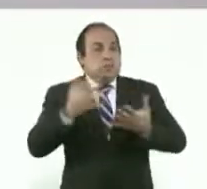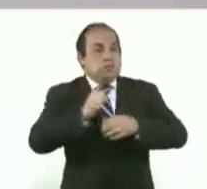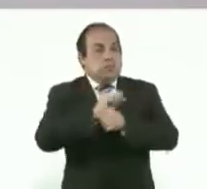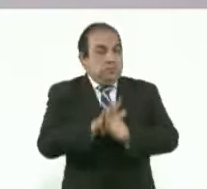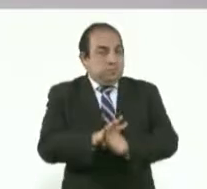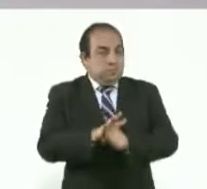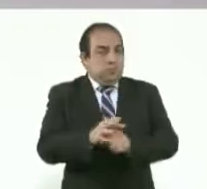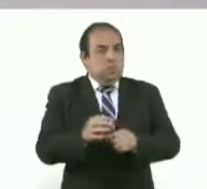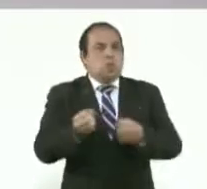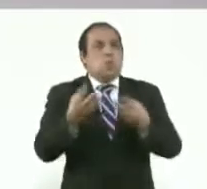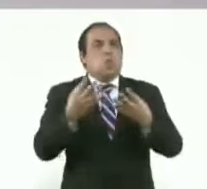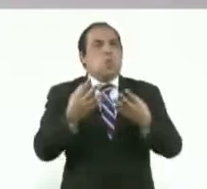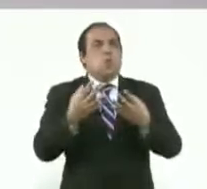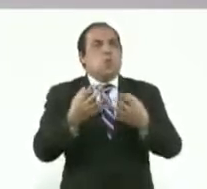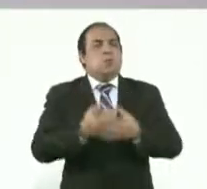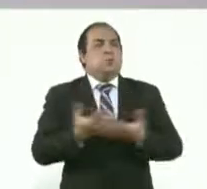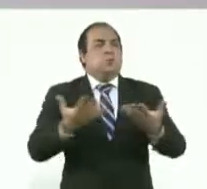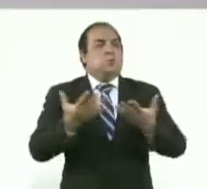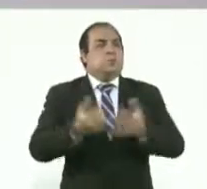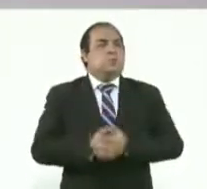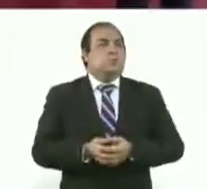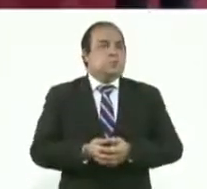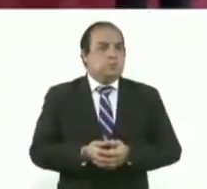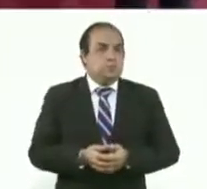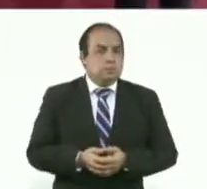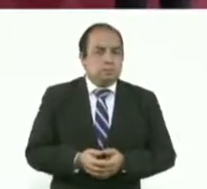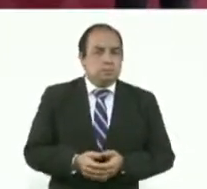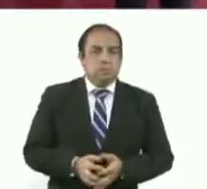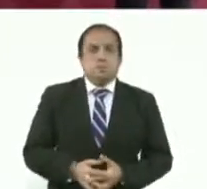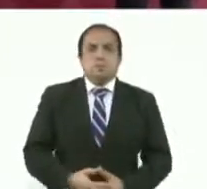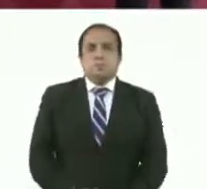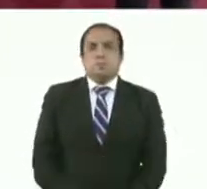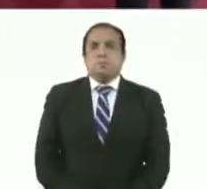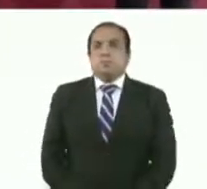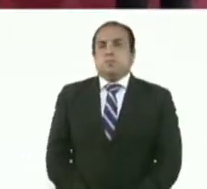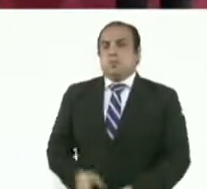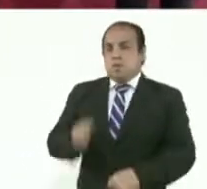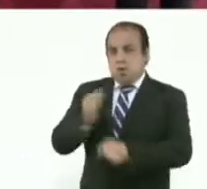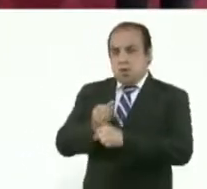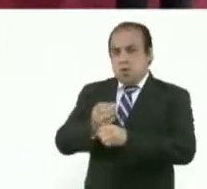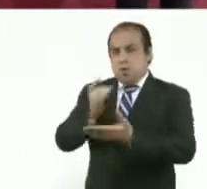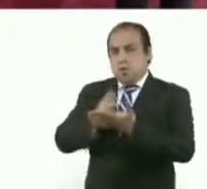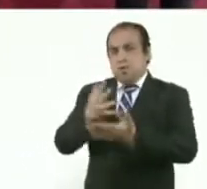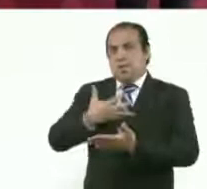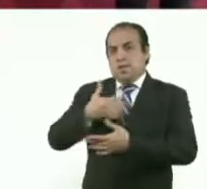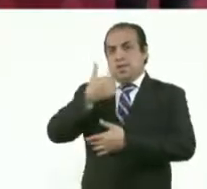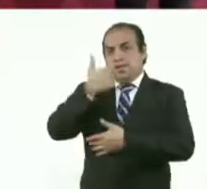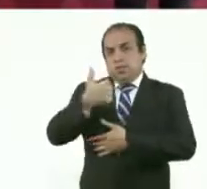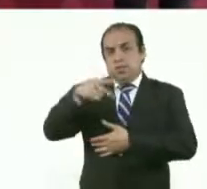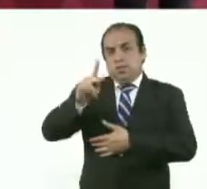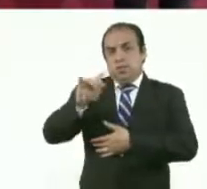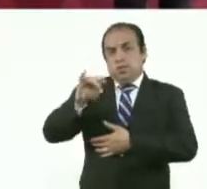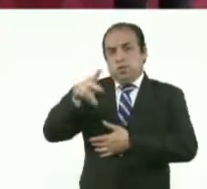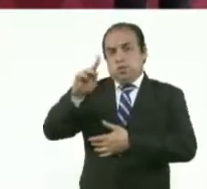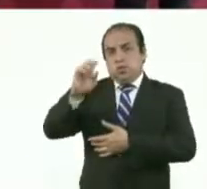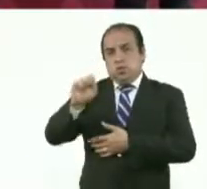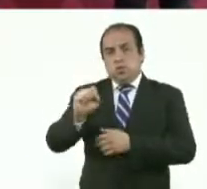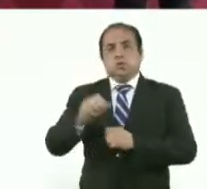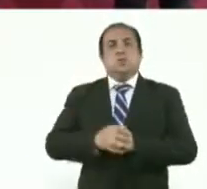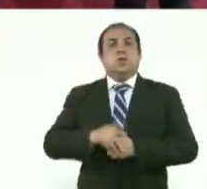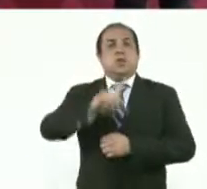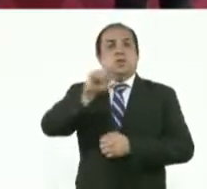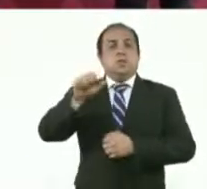hay actualmente de pruebas que se están haciendo? Ya en este momento solo tenemos seis kioscos,